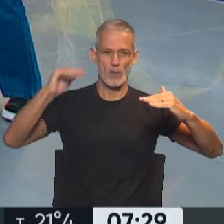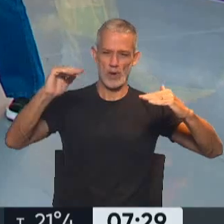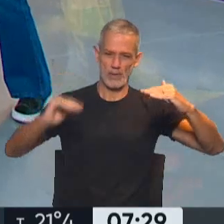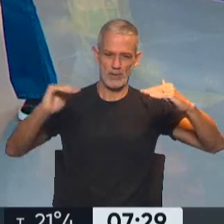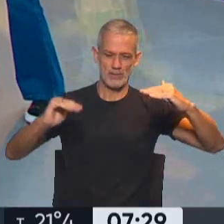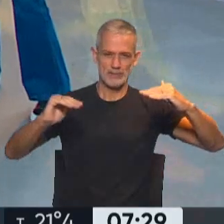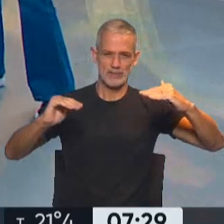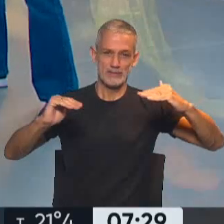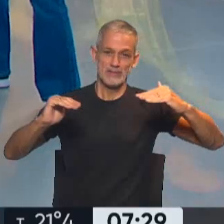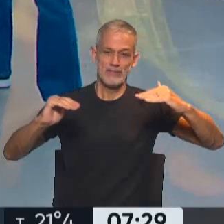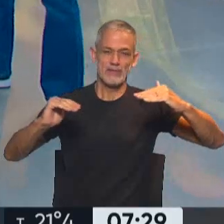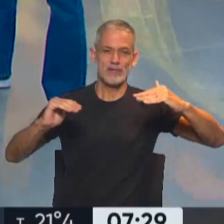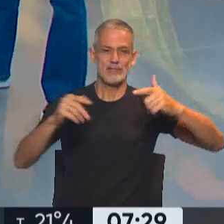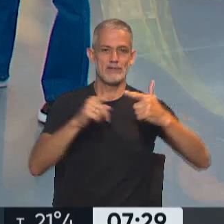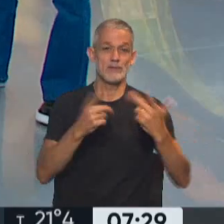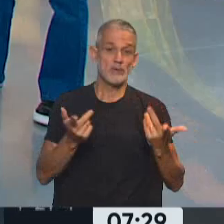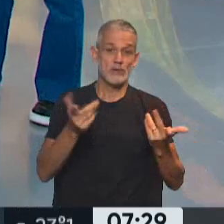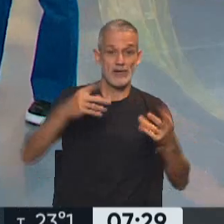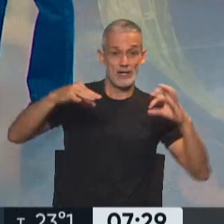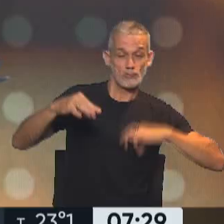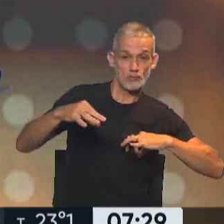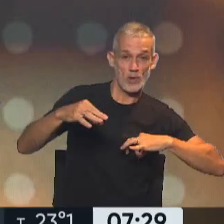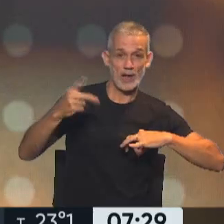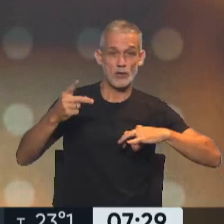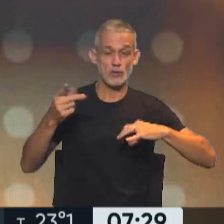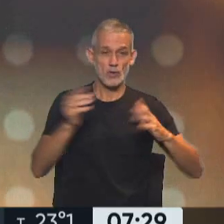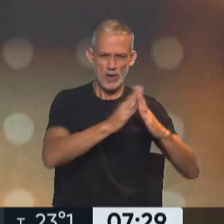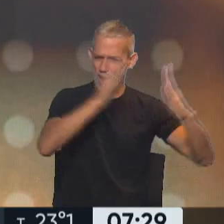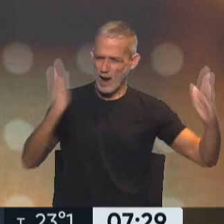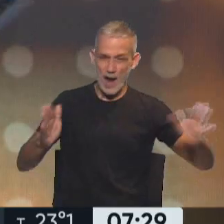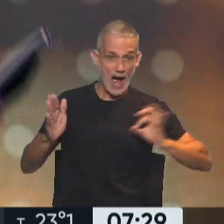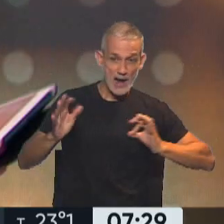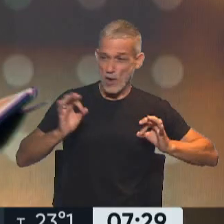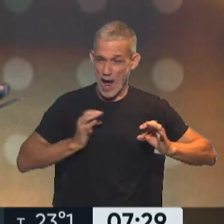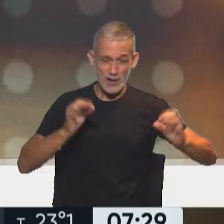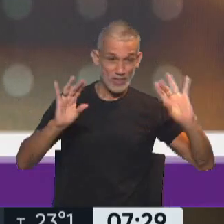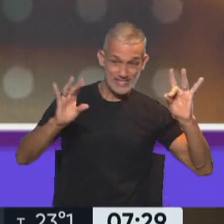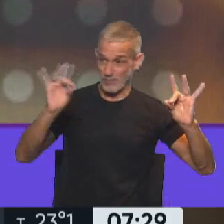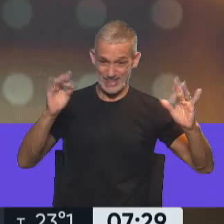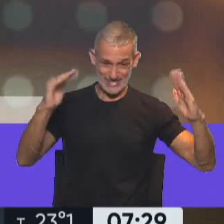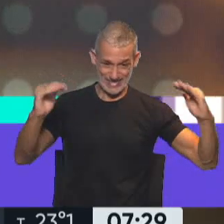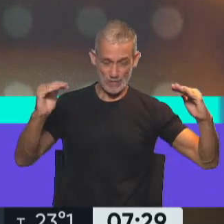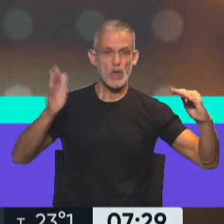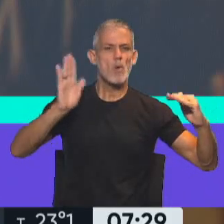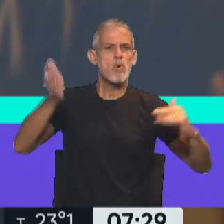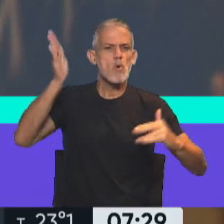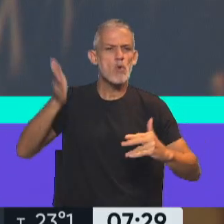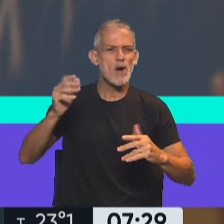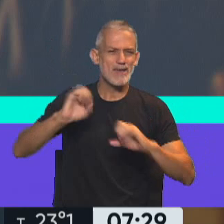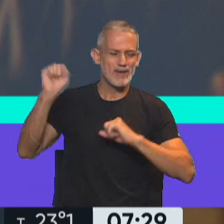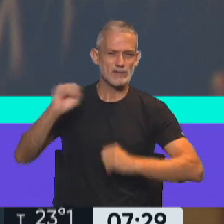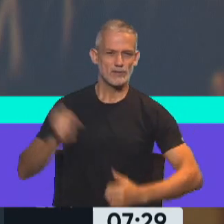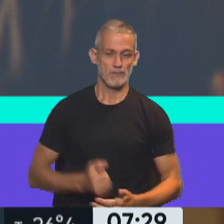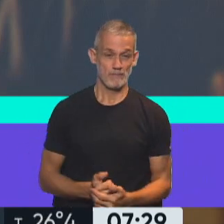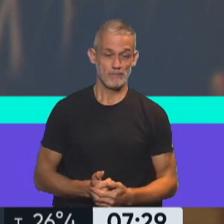Mm. Por eso es que vas a escuchar que los salarios punta a punta, es decir, sí, diciembre contra diciembre, le ganaron. Flor, una cuestión